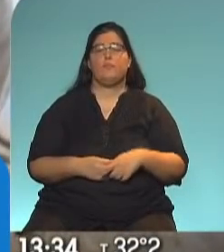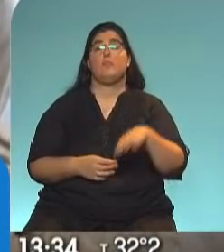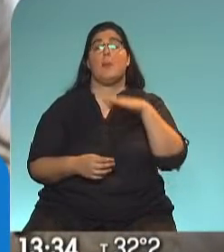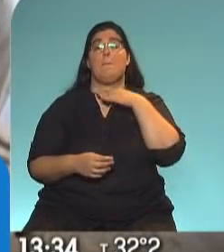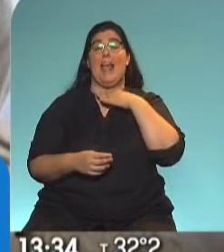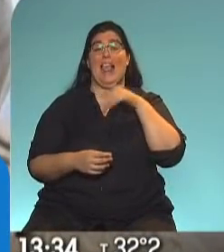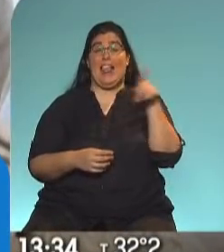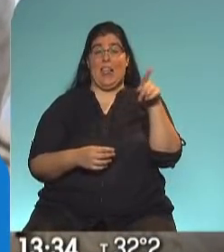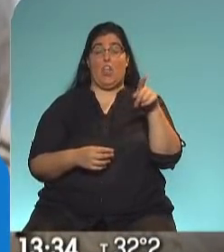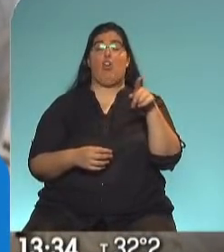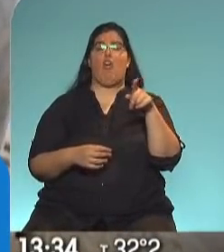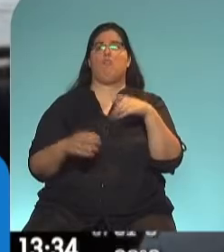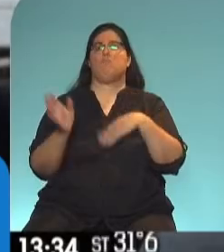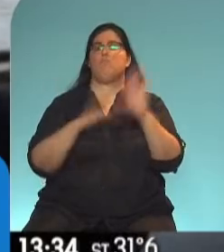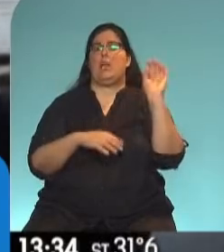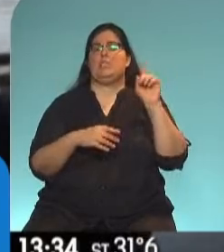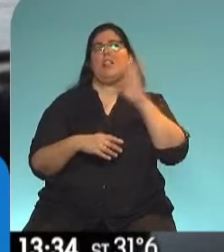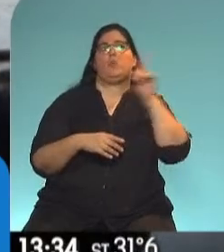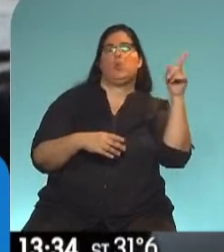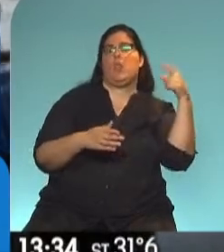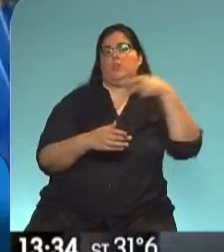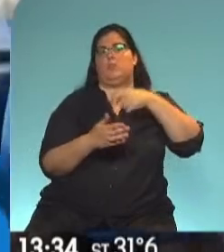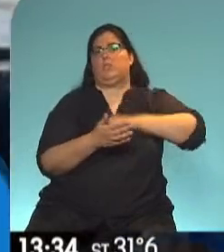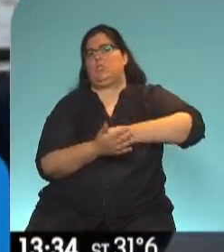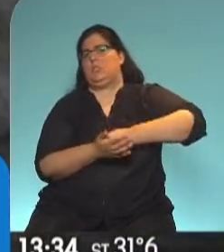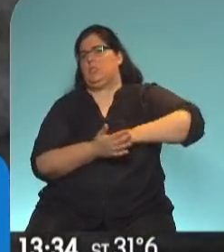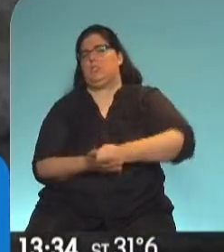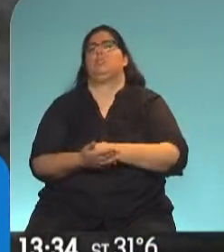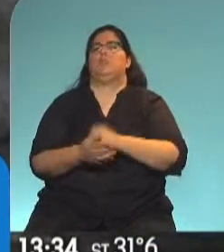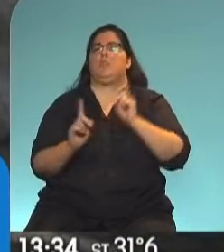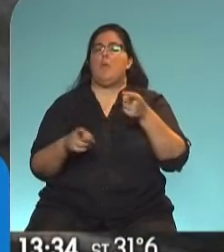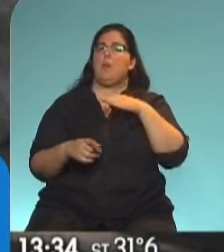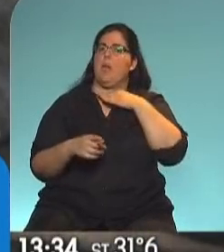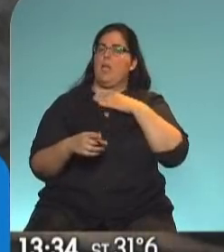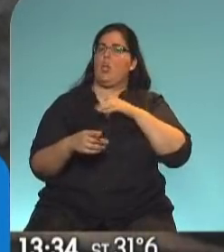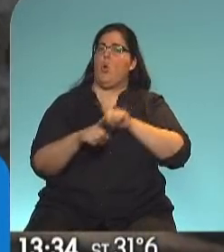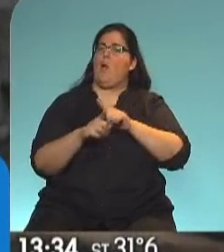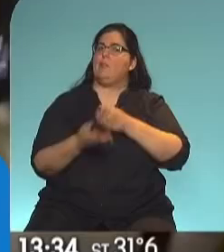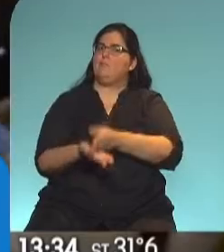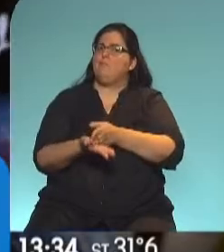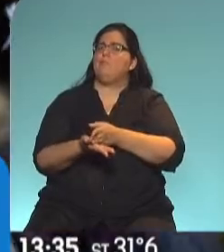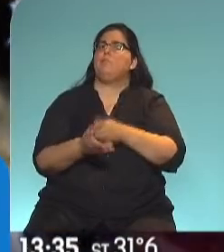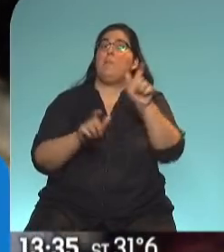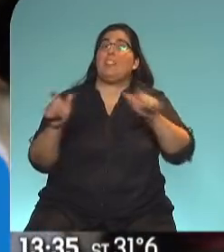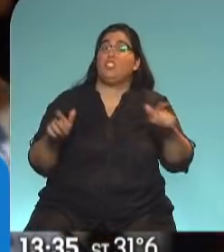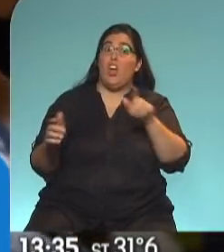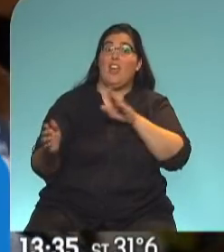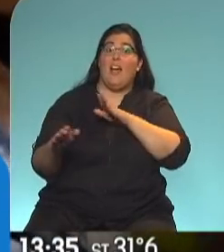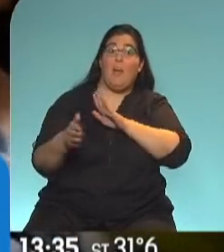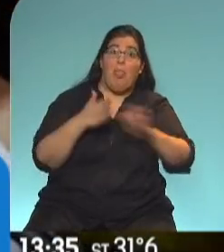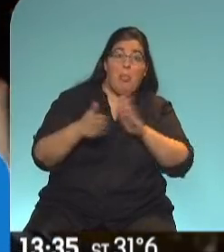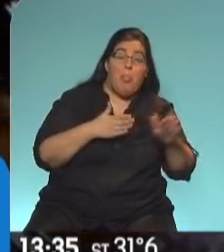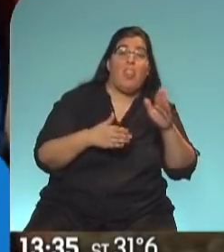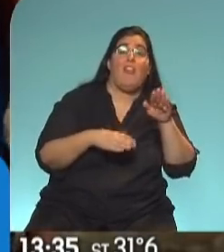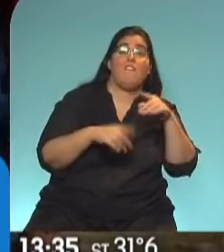México, que recibe las mayores presiones estadounidenses, también endureció las condiciones para aquellos que lograron llegar hasta sus